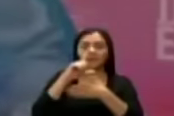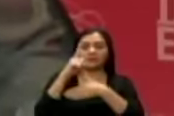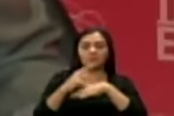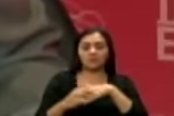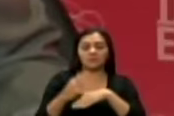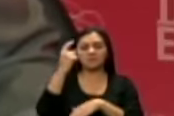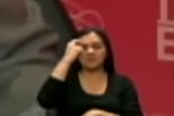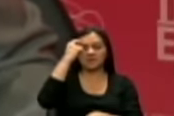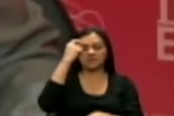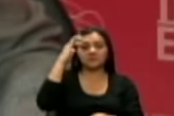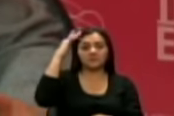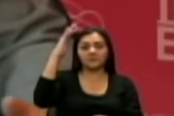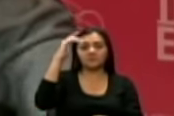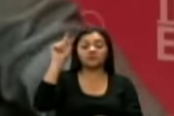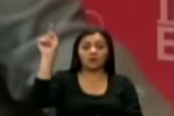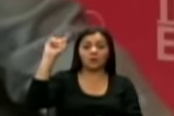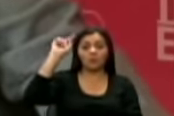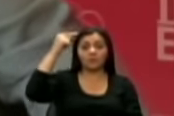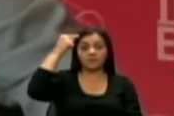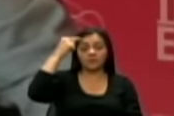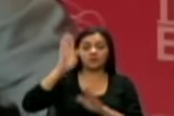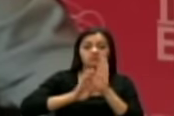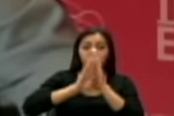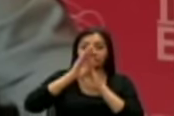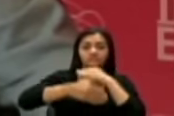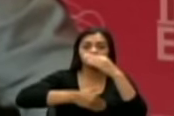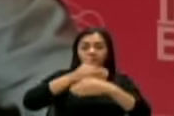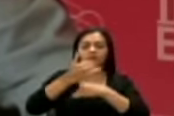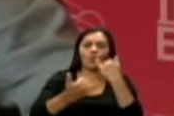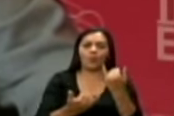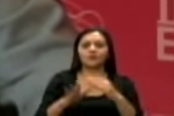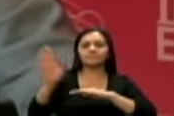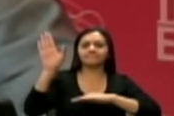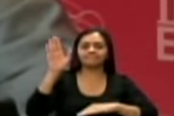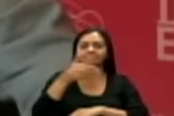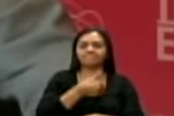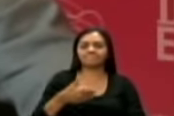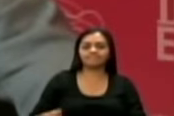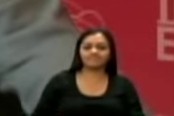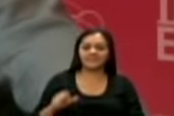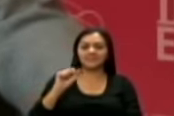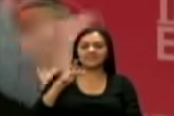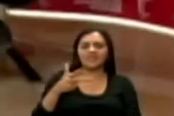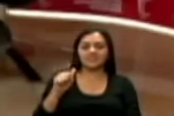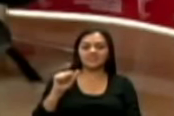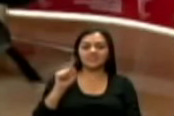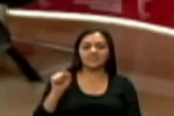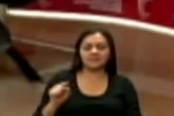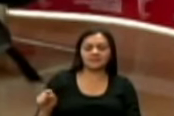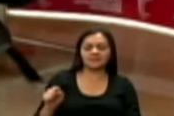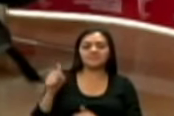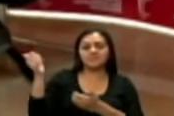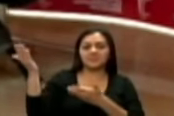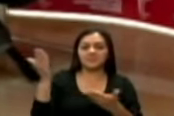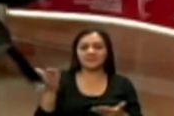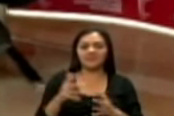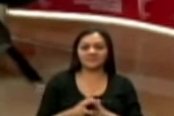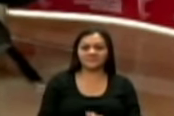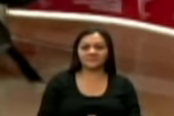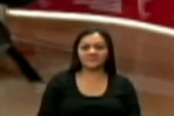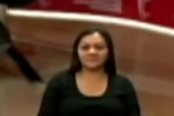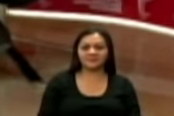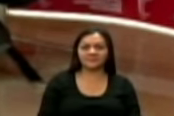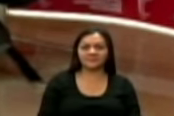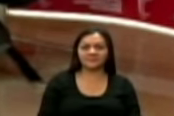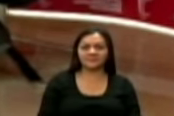justamente allá un gobierno progresista está llevando las riendas en ese país con el presidente Sánchez Serén. Bienvenida al Ecuador. ¿Y